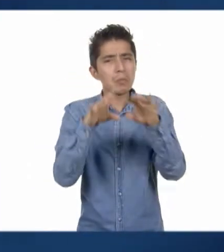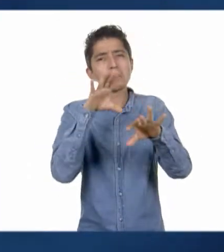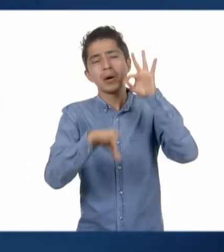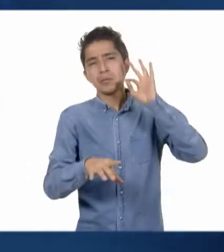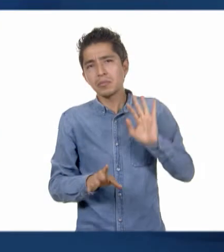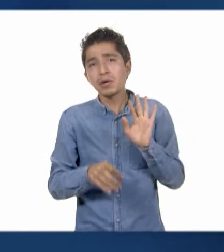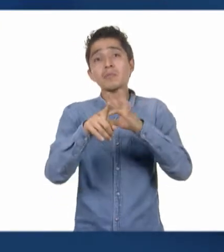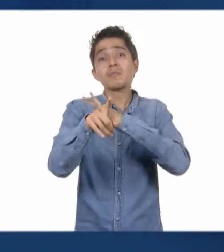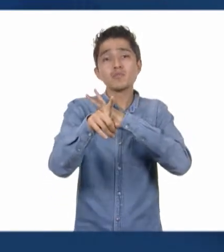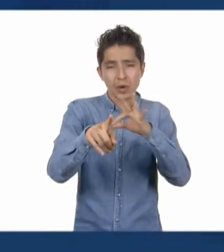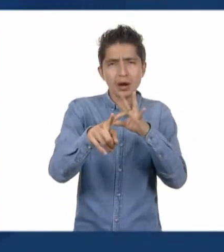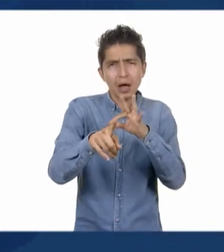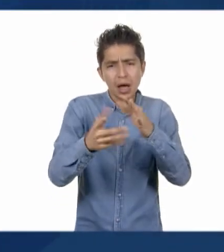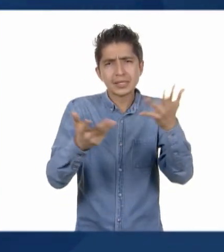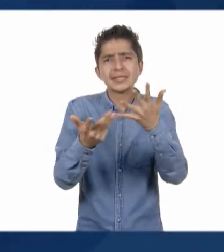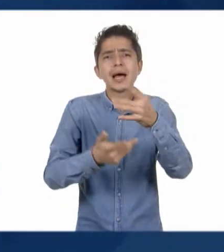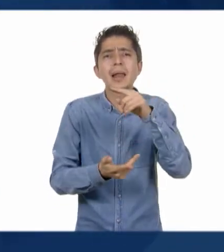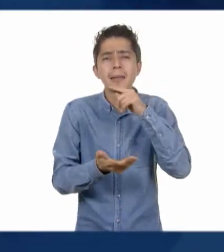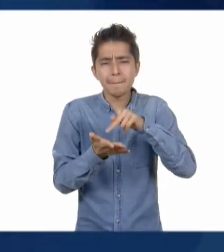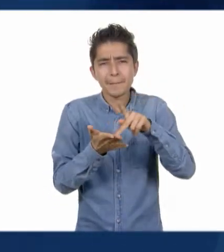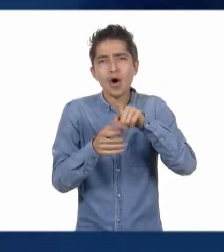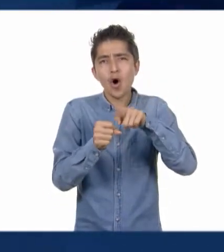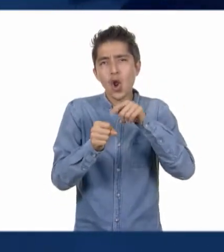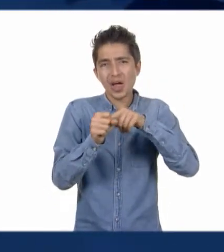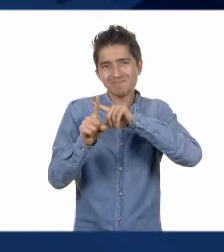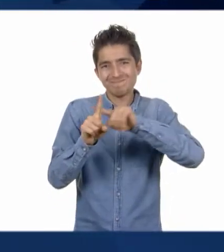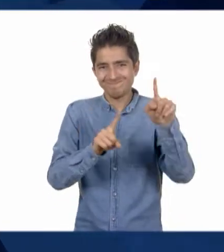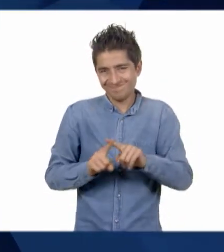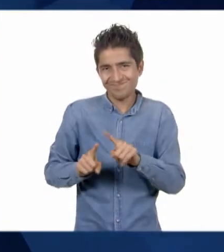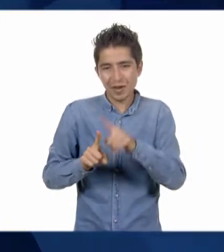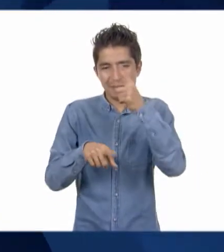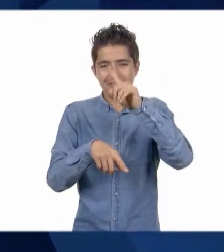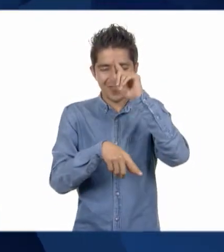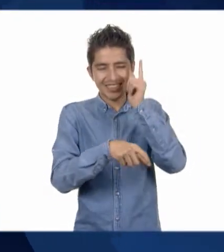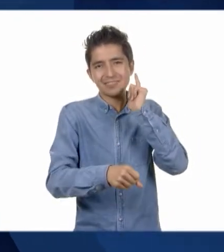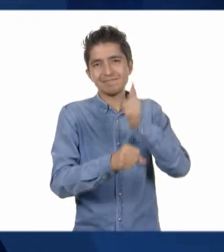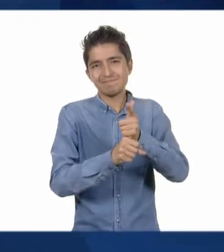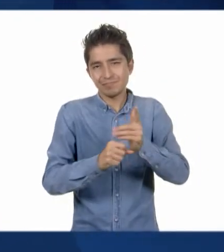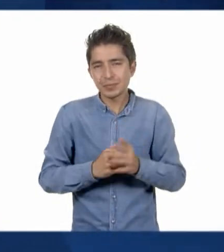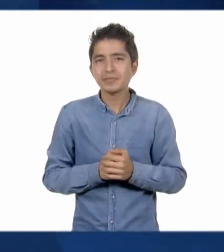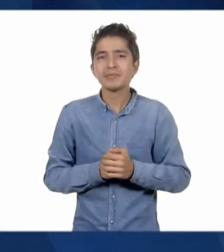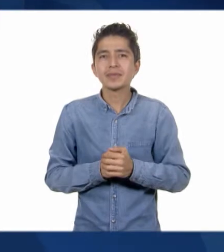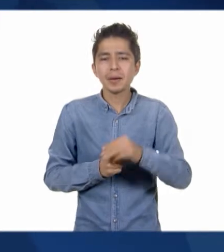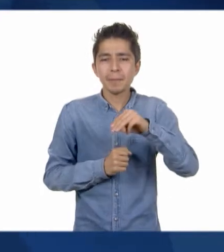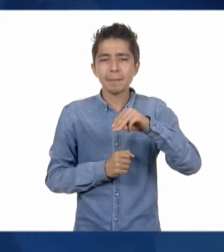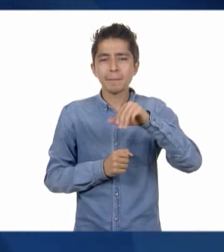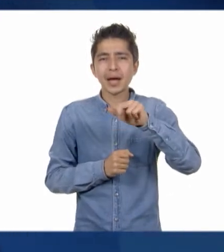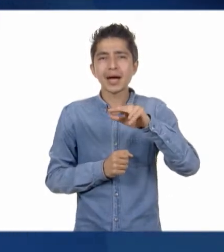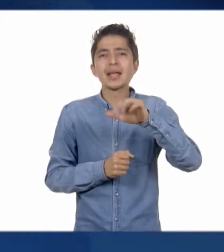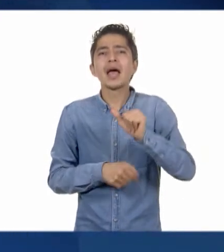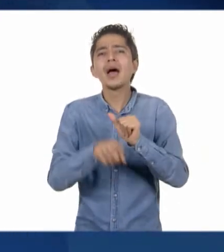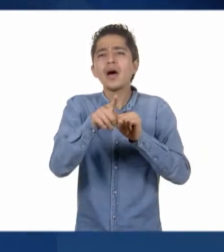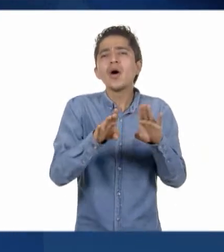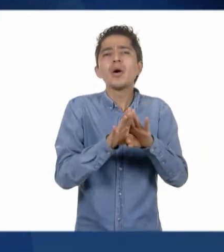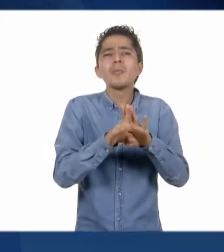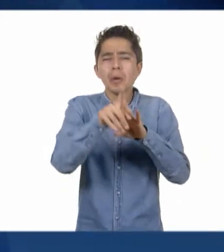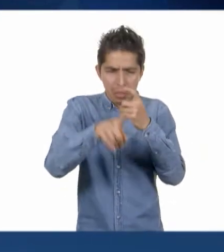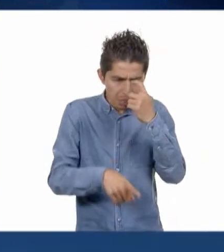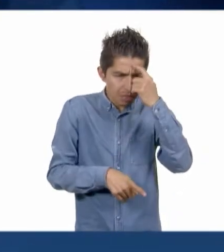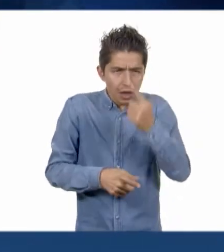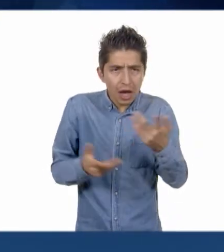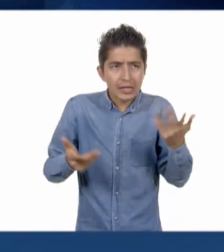posible, utilicen lápices de color para que puedan distinguirlos mejor. María, ¿cómo se te ocurre a ti que podríamos ubicar